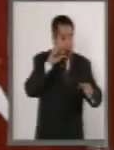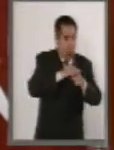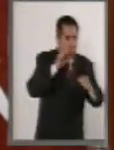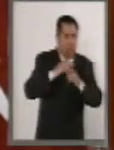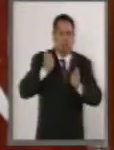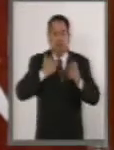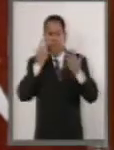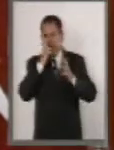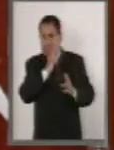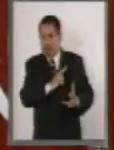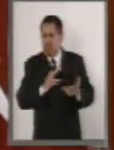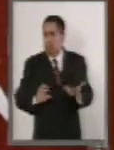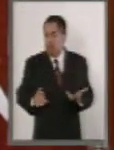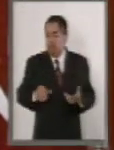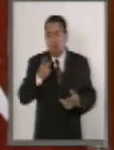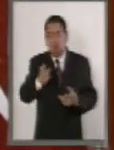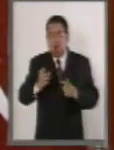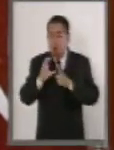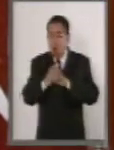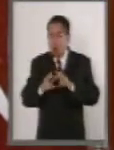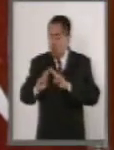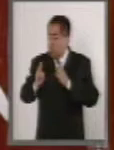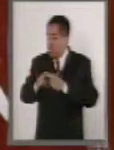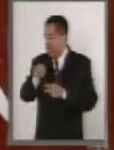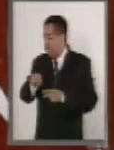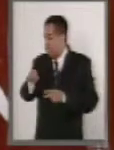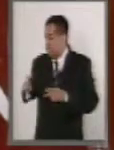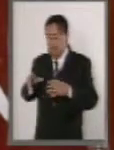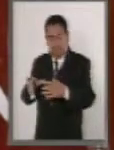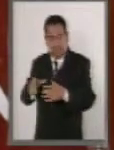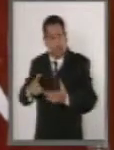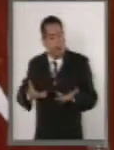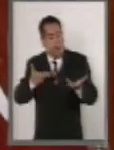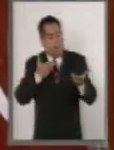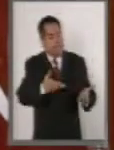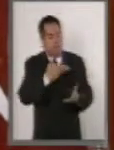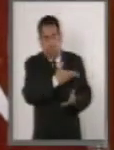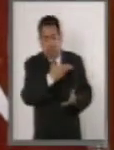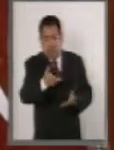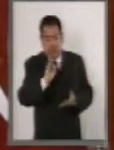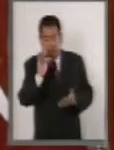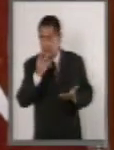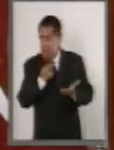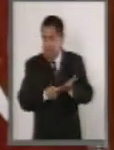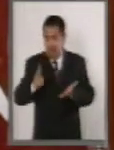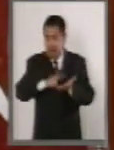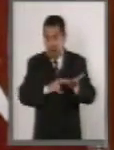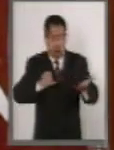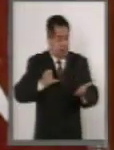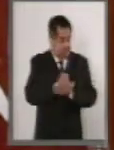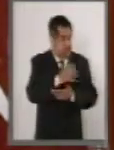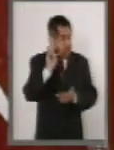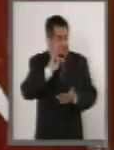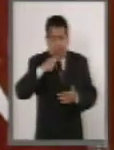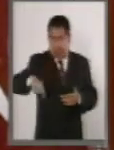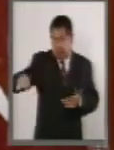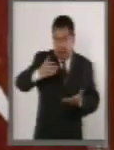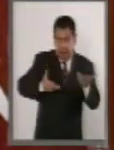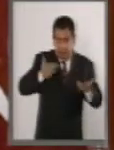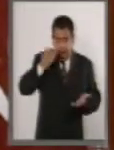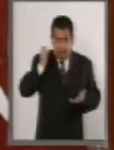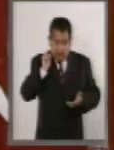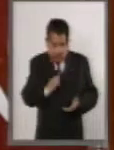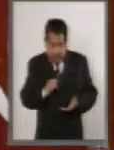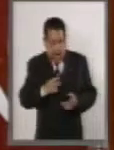que pedimos en las Comisiones Unidas a ambos cónsules de ser ratificados por este Pleno es precisamente